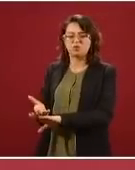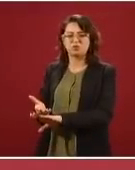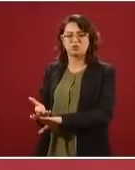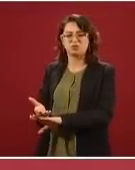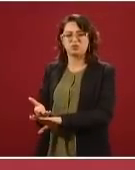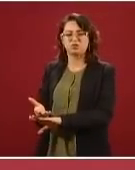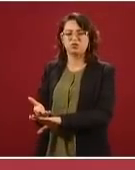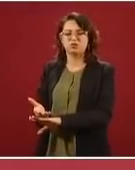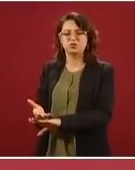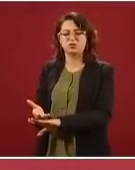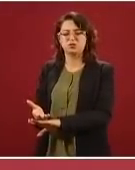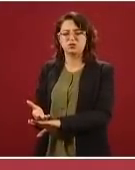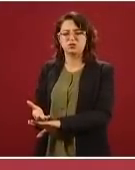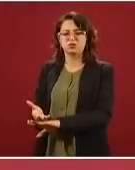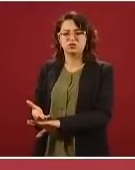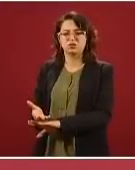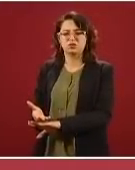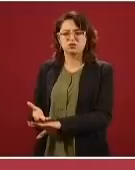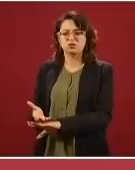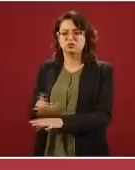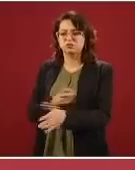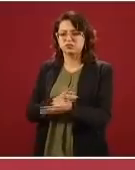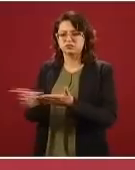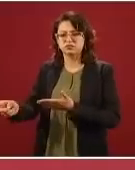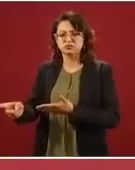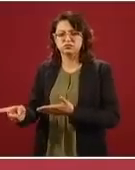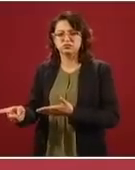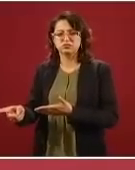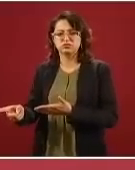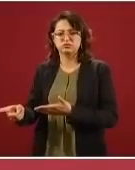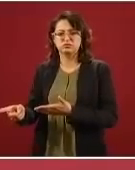de los derechos